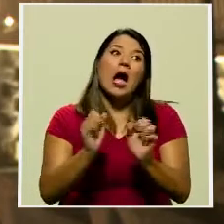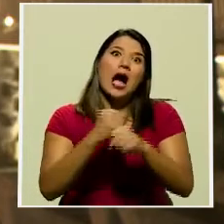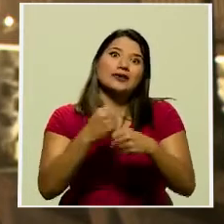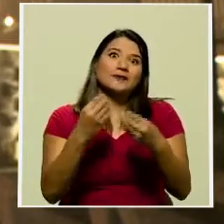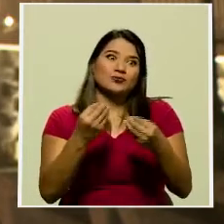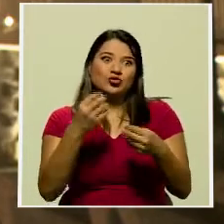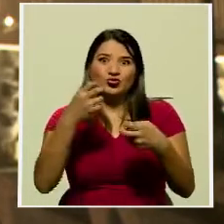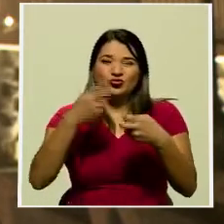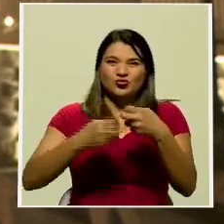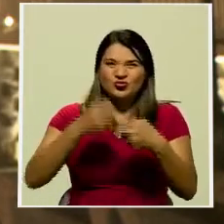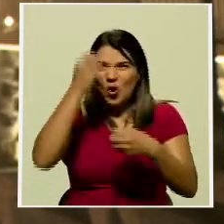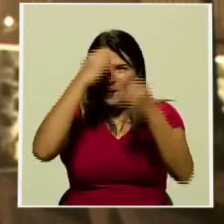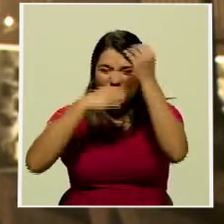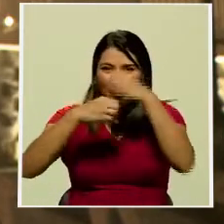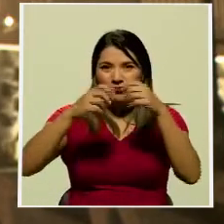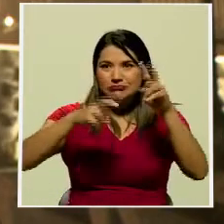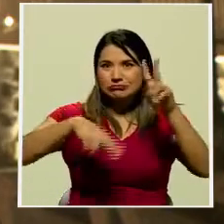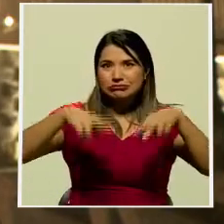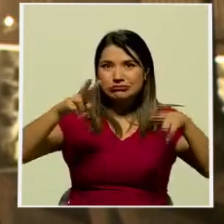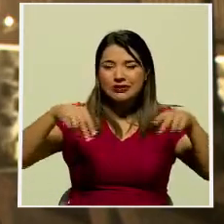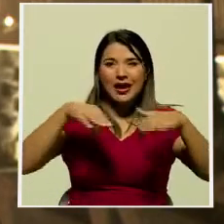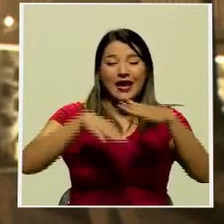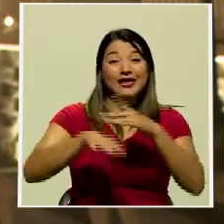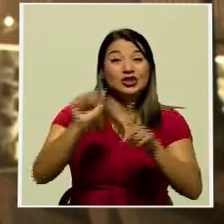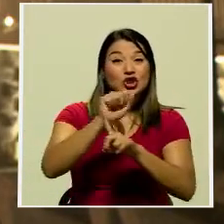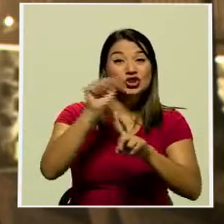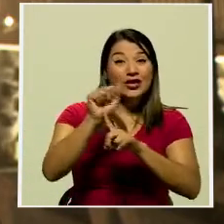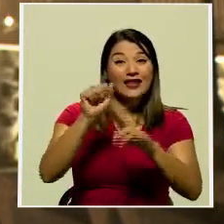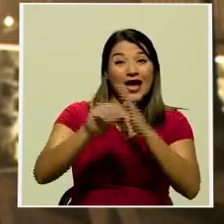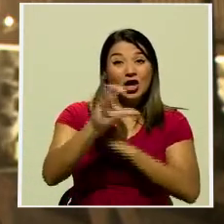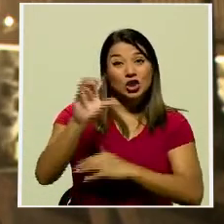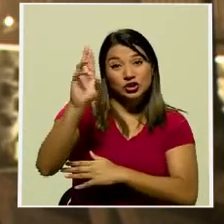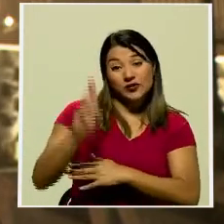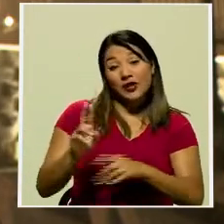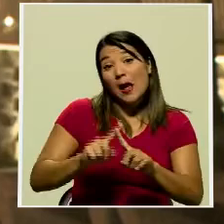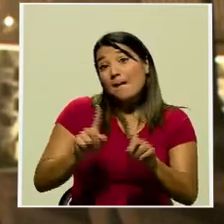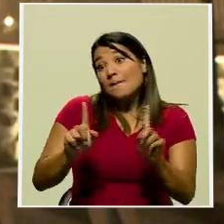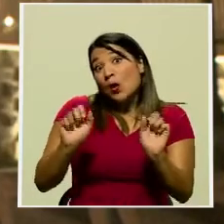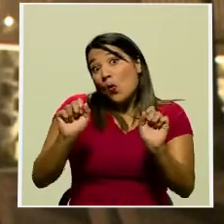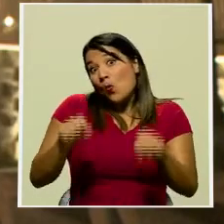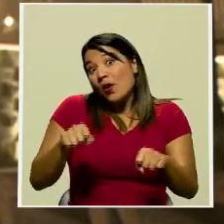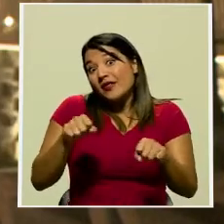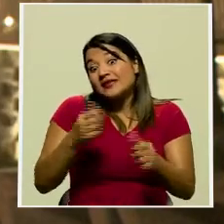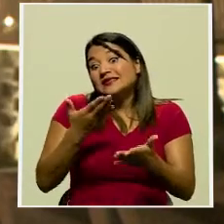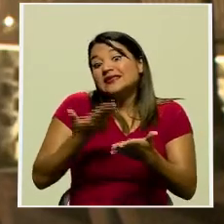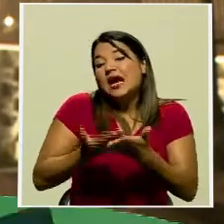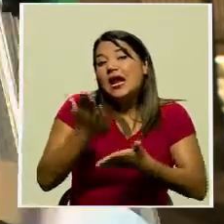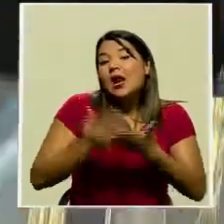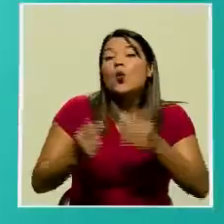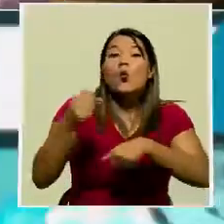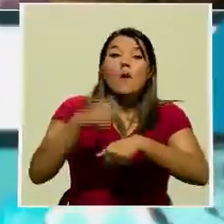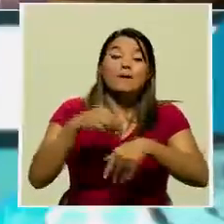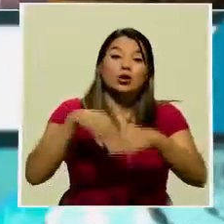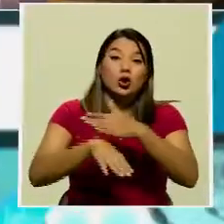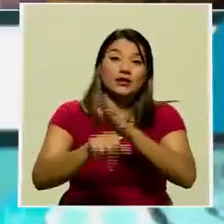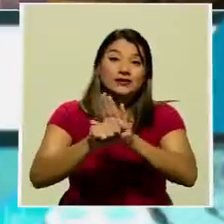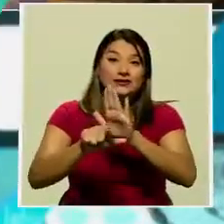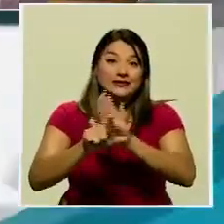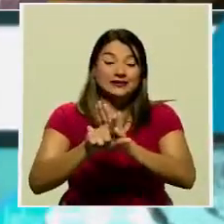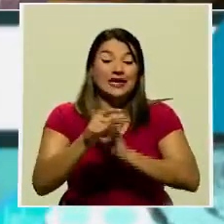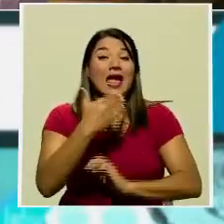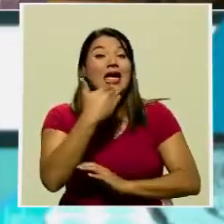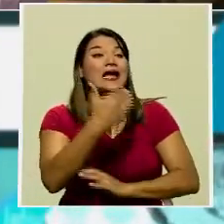sociedad costarricense, pero que bueno, podría estar avanzando acá en el Congreso tarde o temprano. Ernesto. Muchas gracias a nuestro